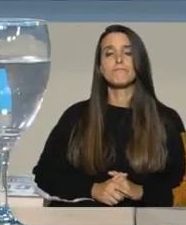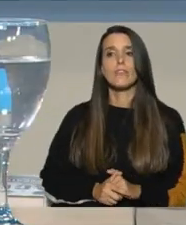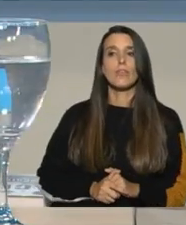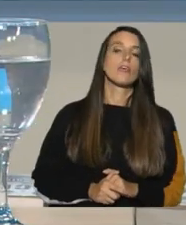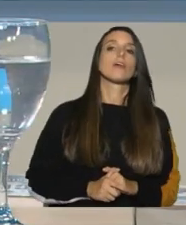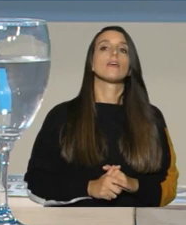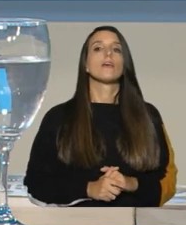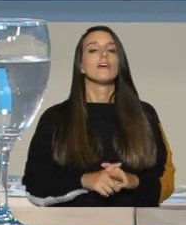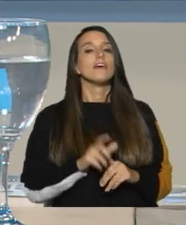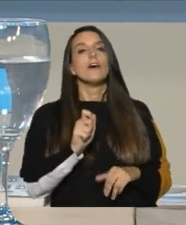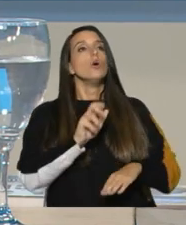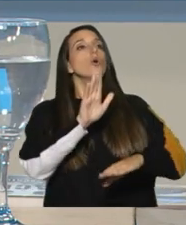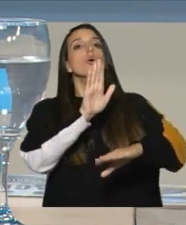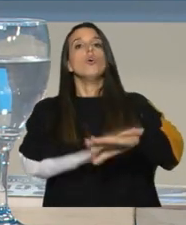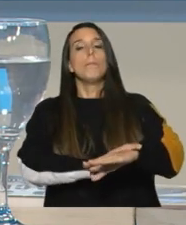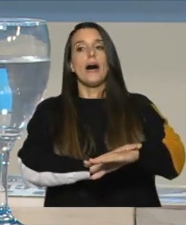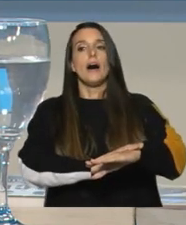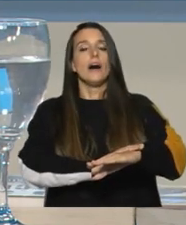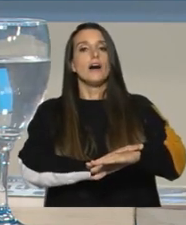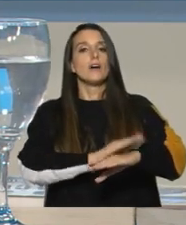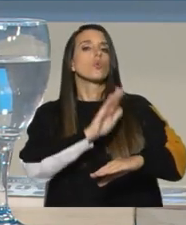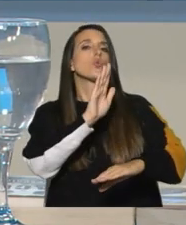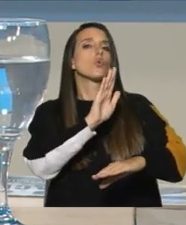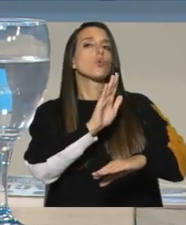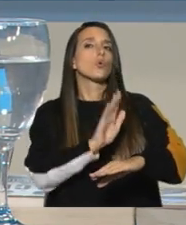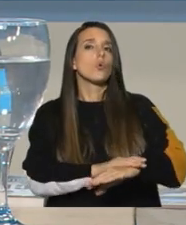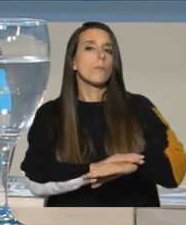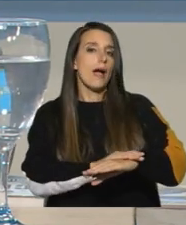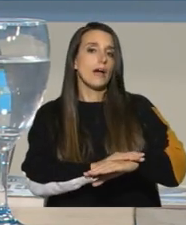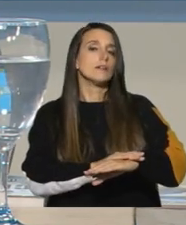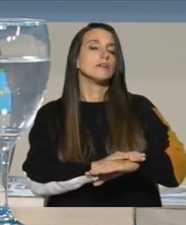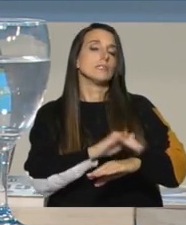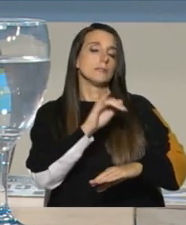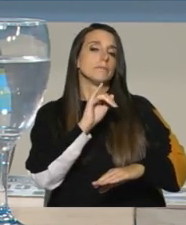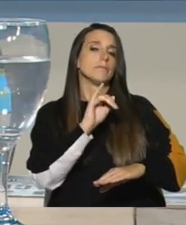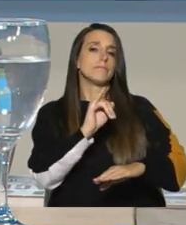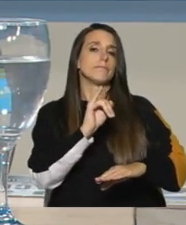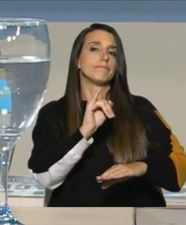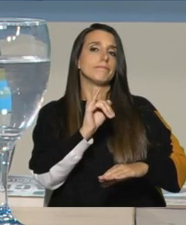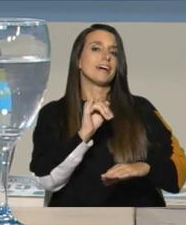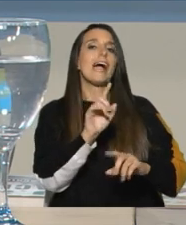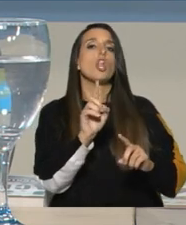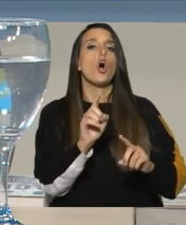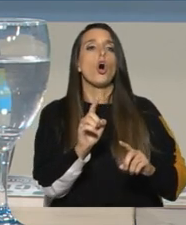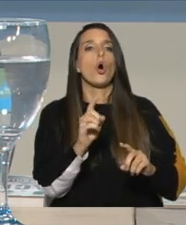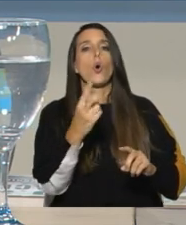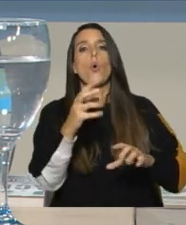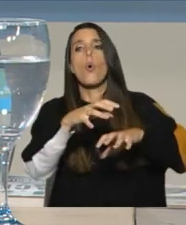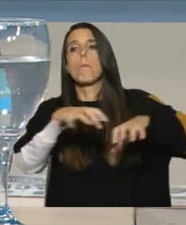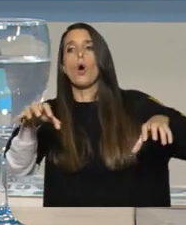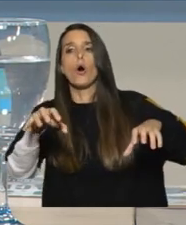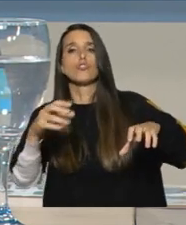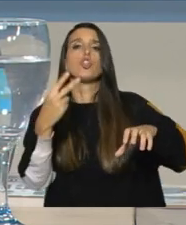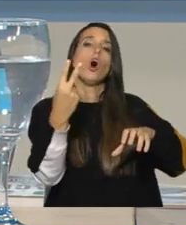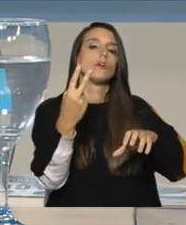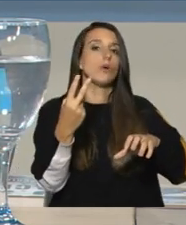Las culpabilidades de todo son más que compartidas. Acá no hubo dos demonios, acá hubo múltiples